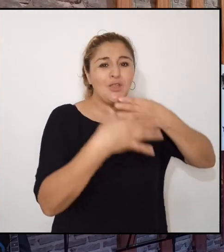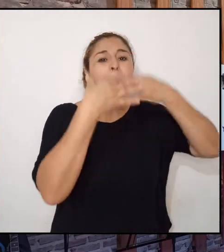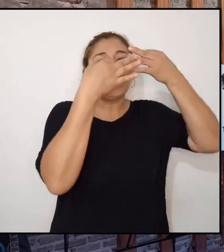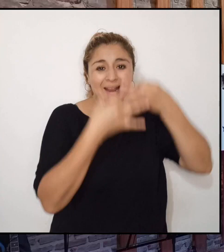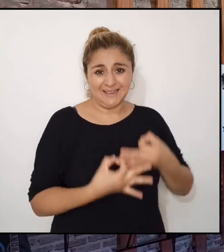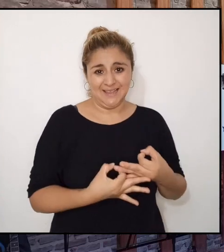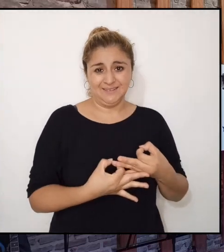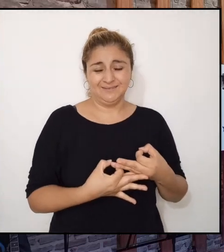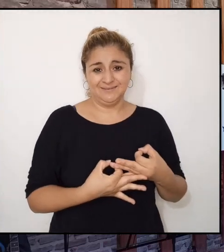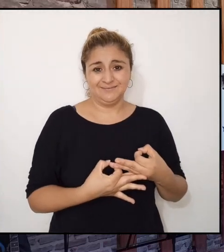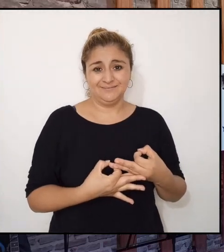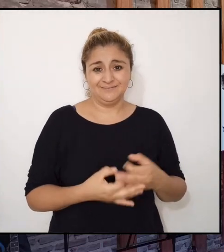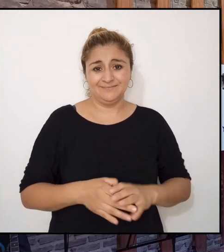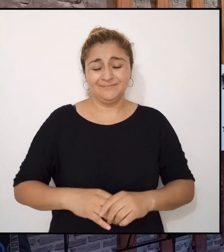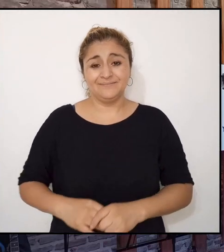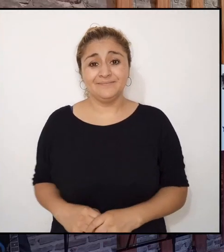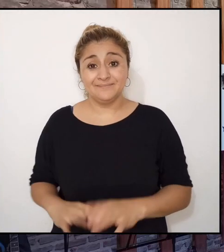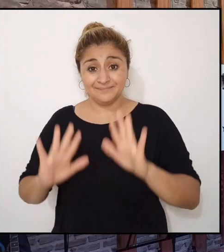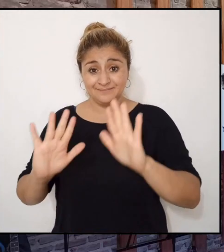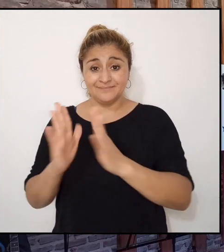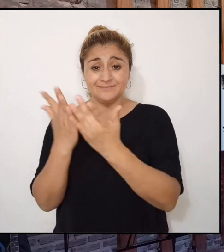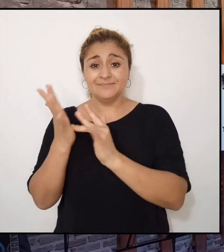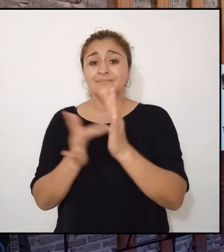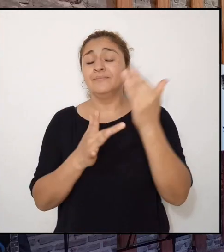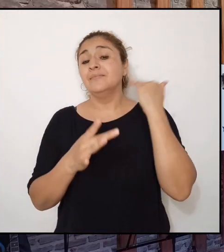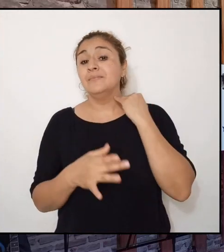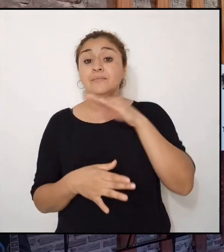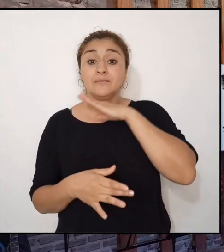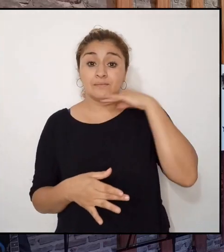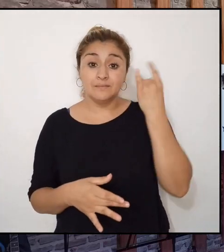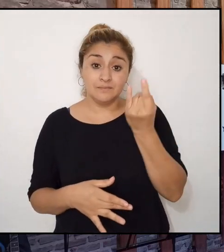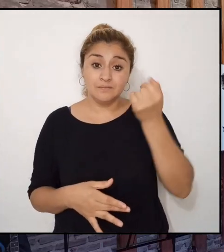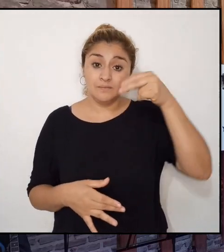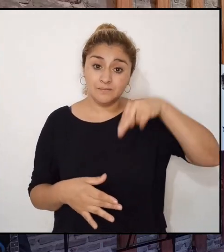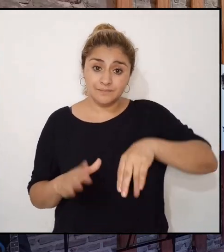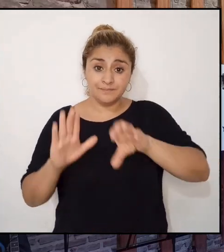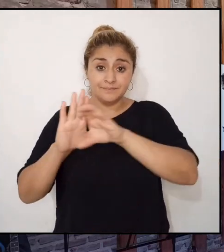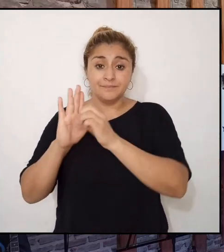Es el libro de Juan, capítulo 4, que habíamos leído.